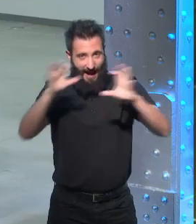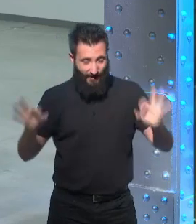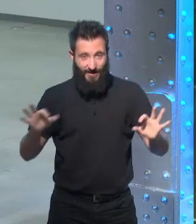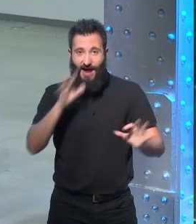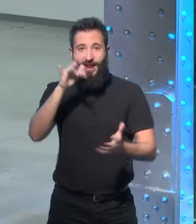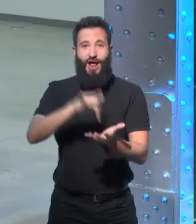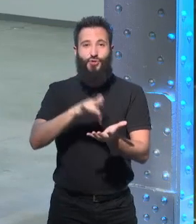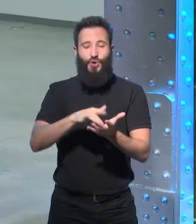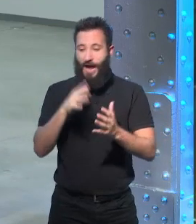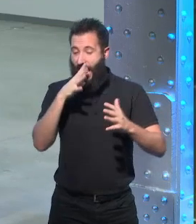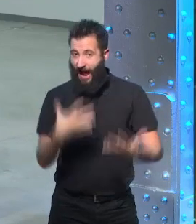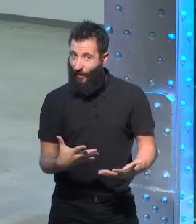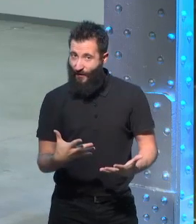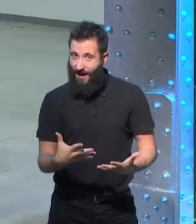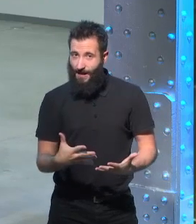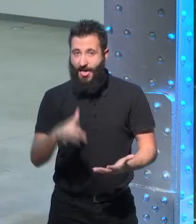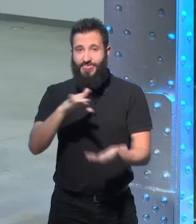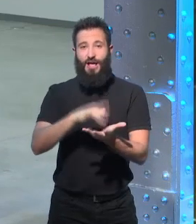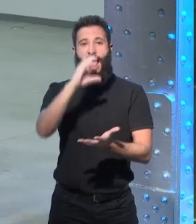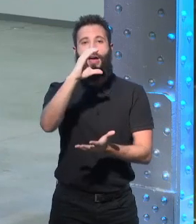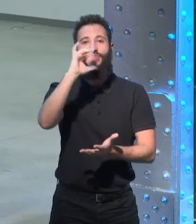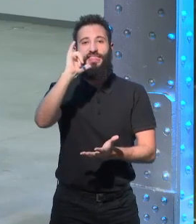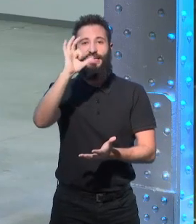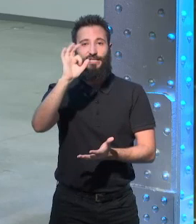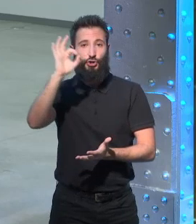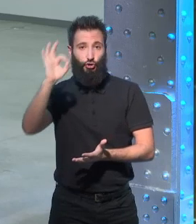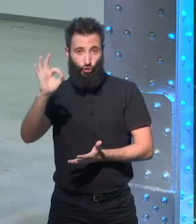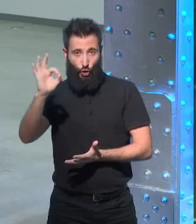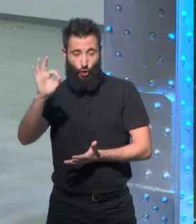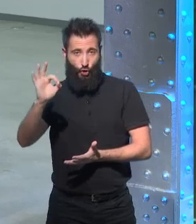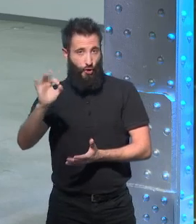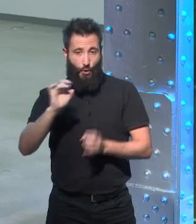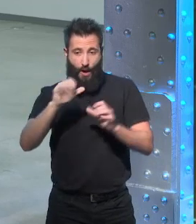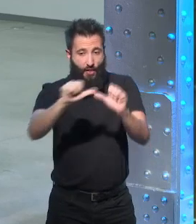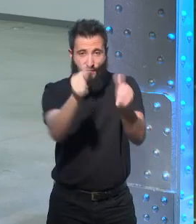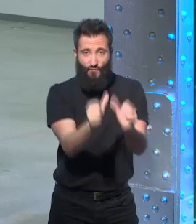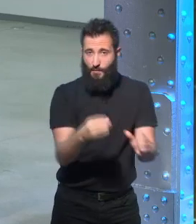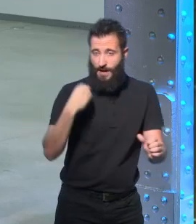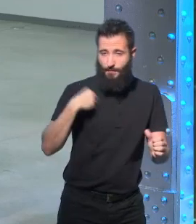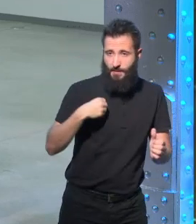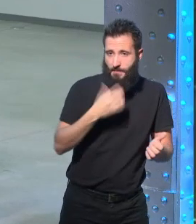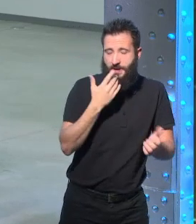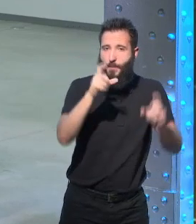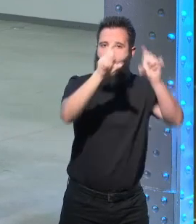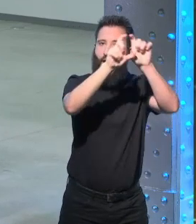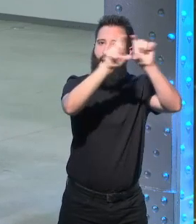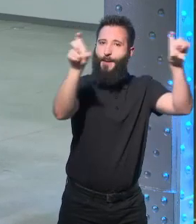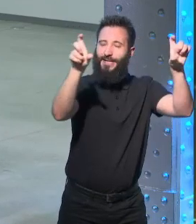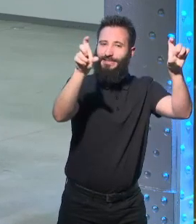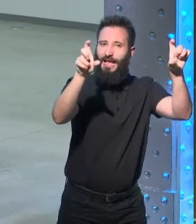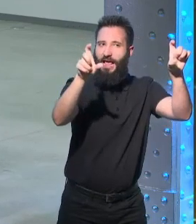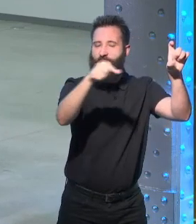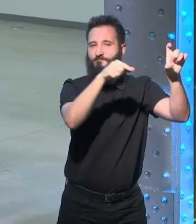está de plena actualidad el CISO, que de la misma forma que una empresa tiene que